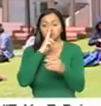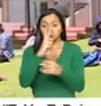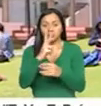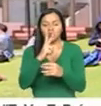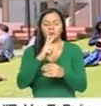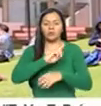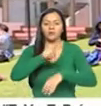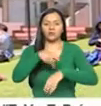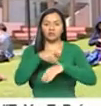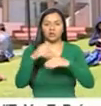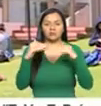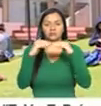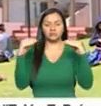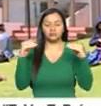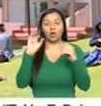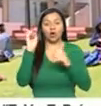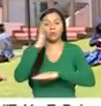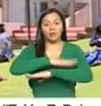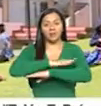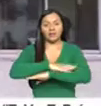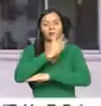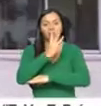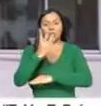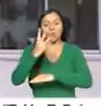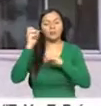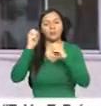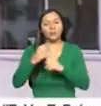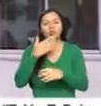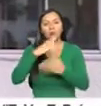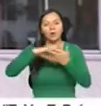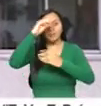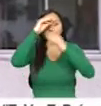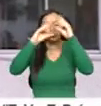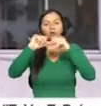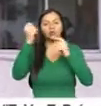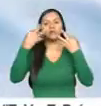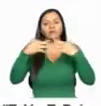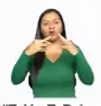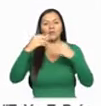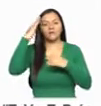incluso gratuitos, con los que Colombia busca crear nuevas formas de pensamiento.